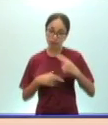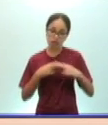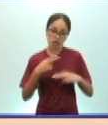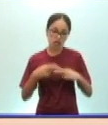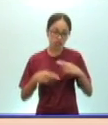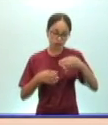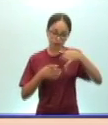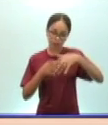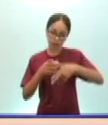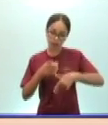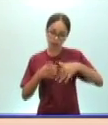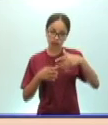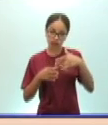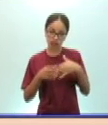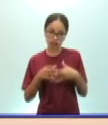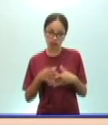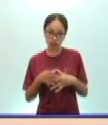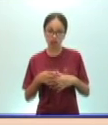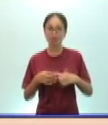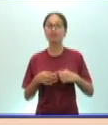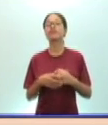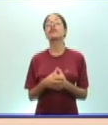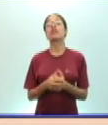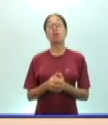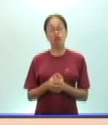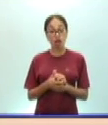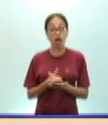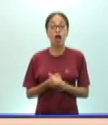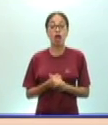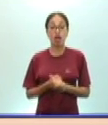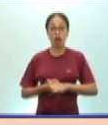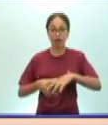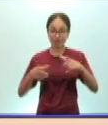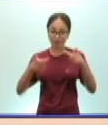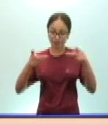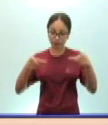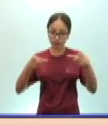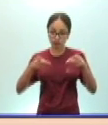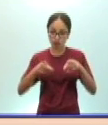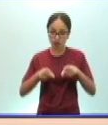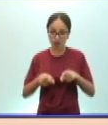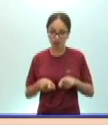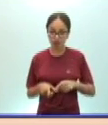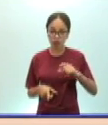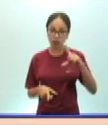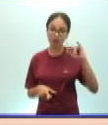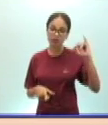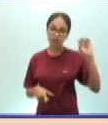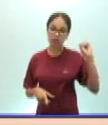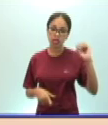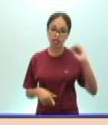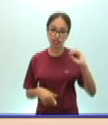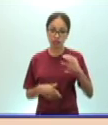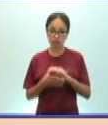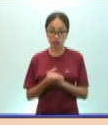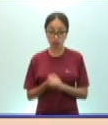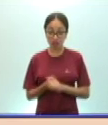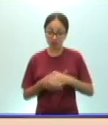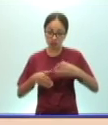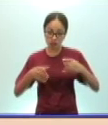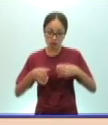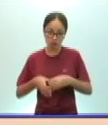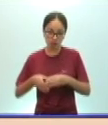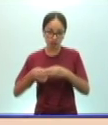filtración utilizamos el embudo liso. El resto de los útiles, el soporte, los vasos de precipitado, el aro guanilla, la